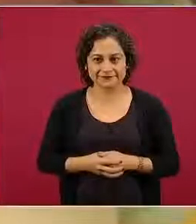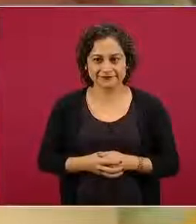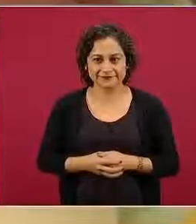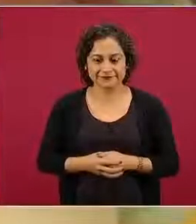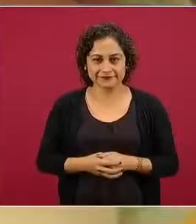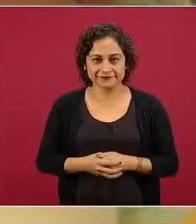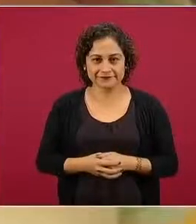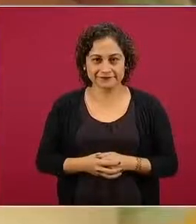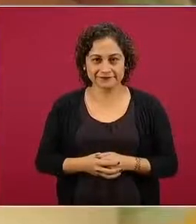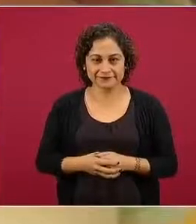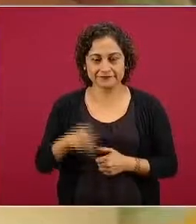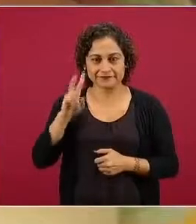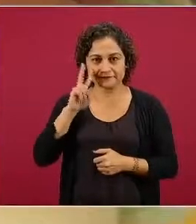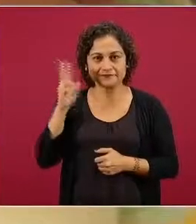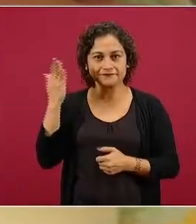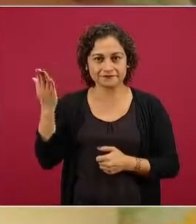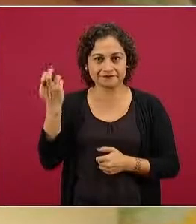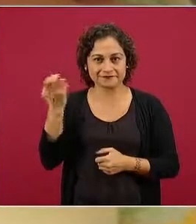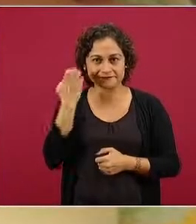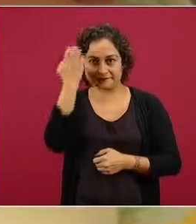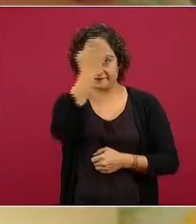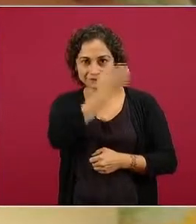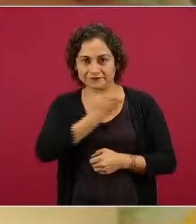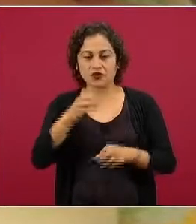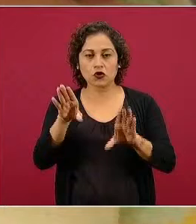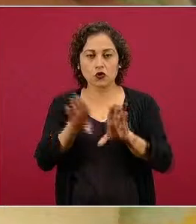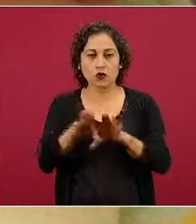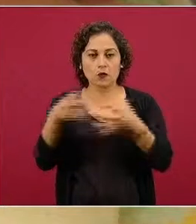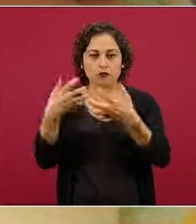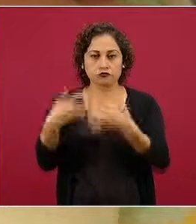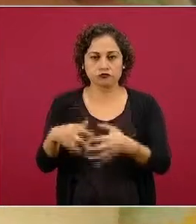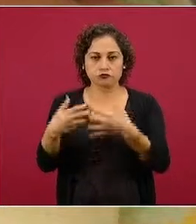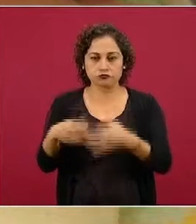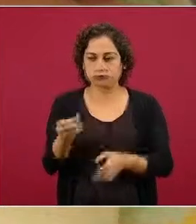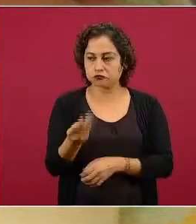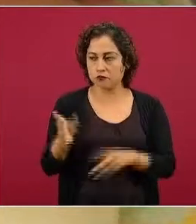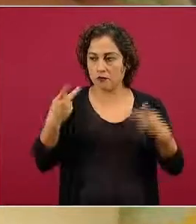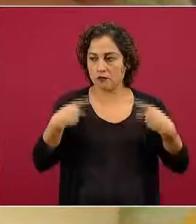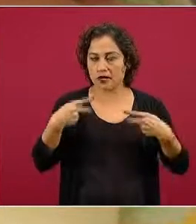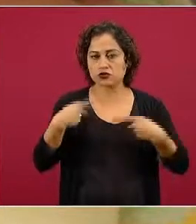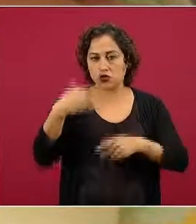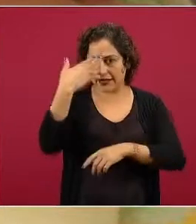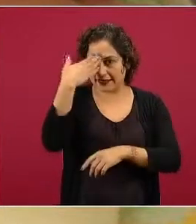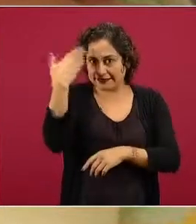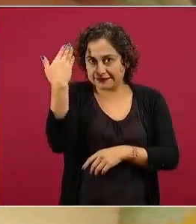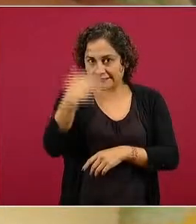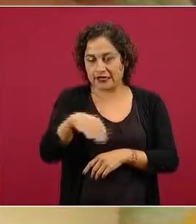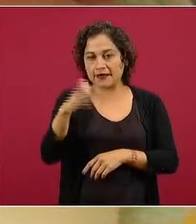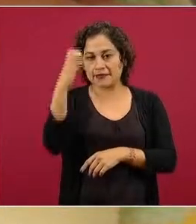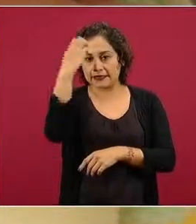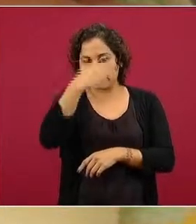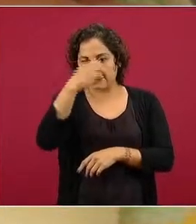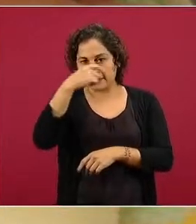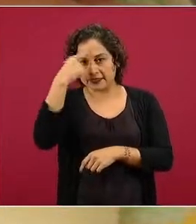persona recién nacida y se realiza con equipo y con personal especializado para el